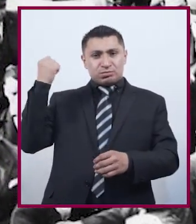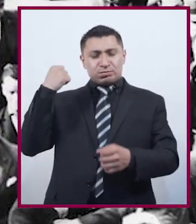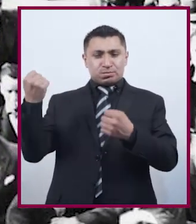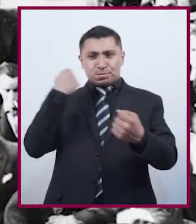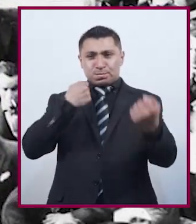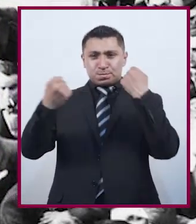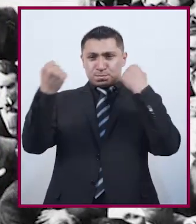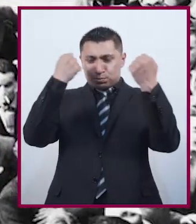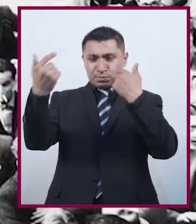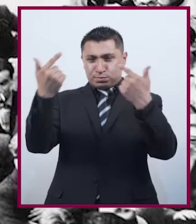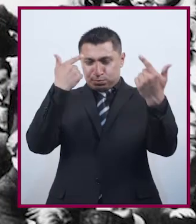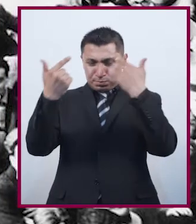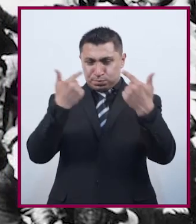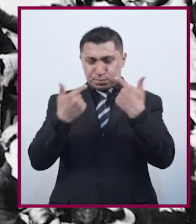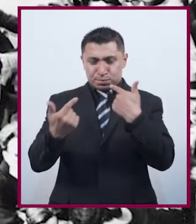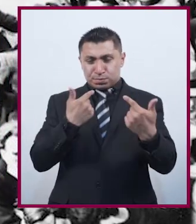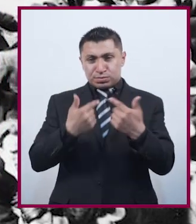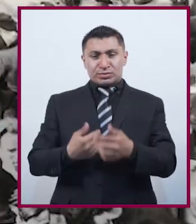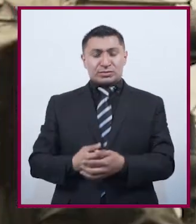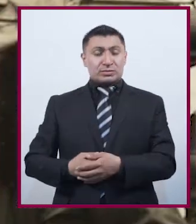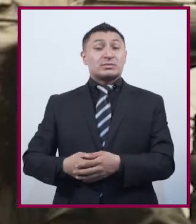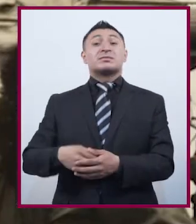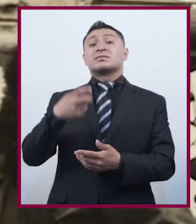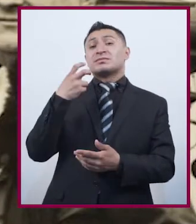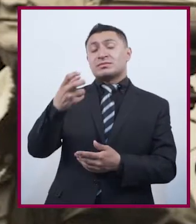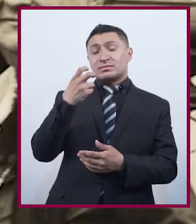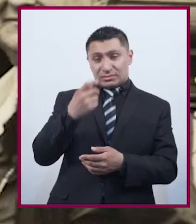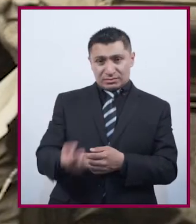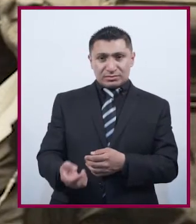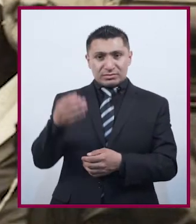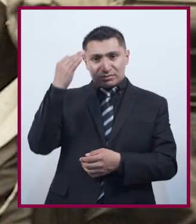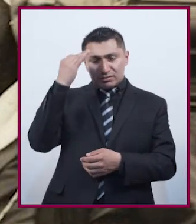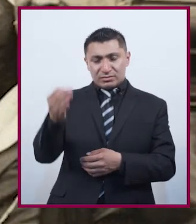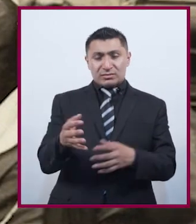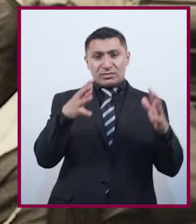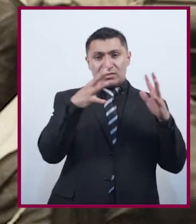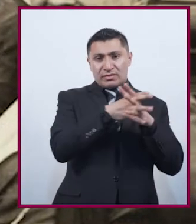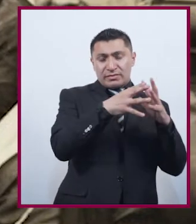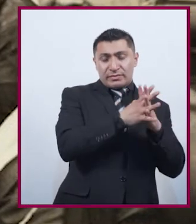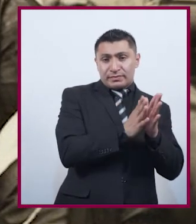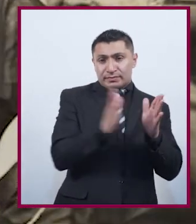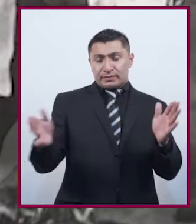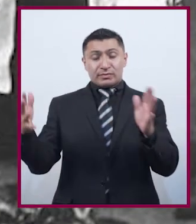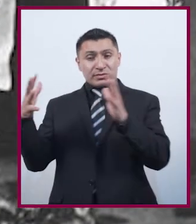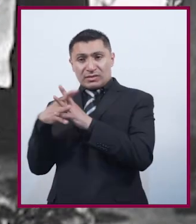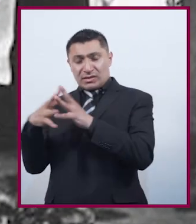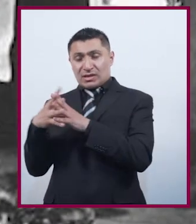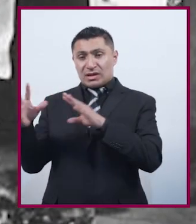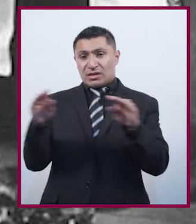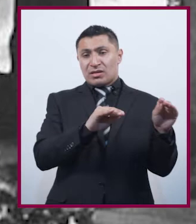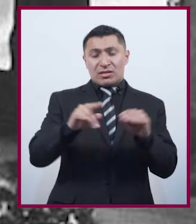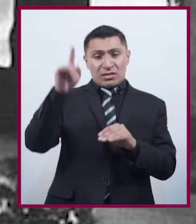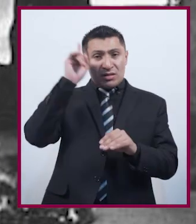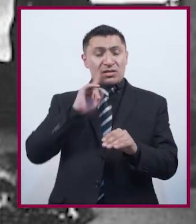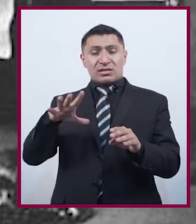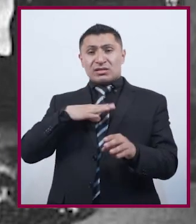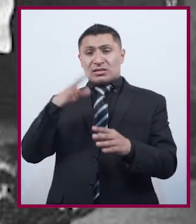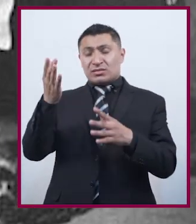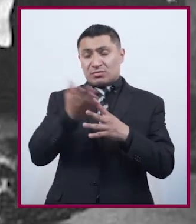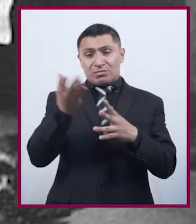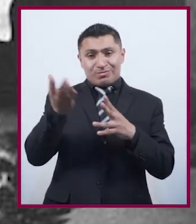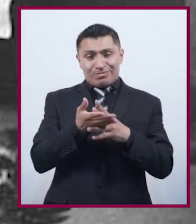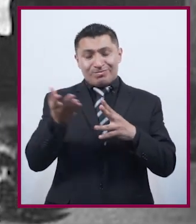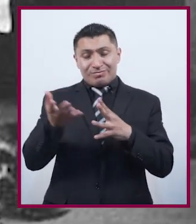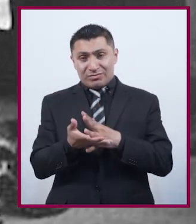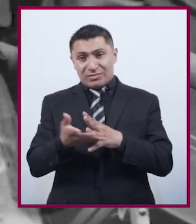destrozaron el rostro a golpes de pistola. Por si fuera poco, durante el periodo entre guerras, el movimiento feminista sufre